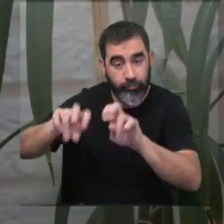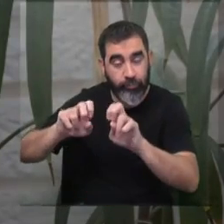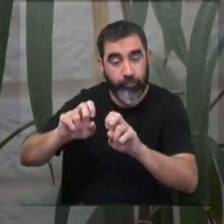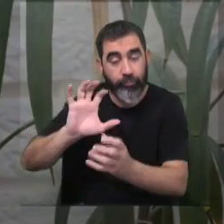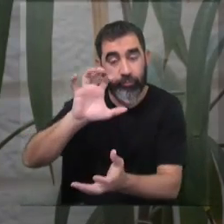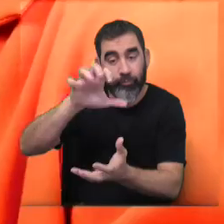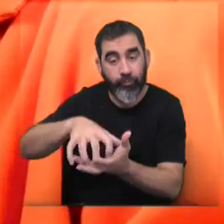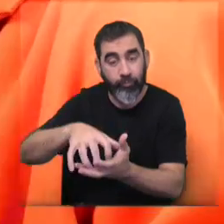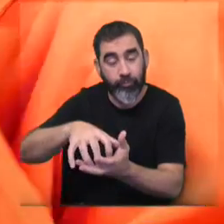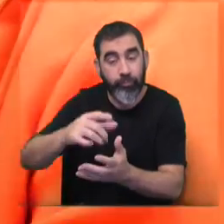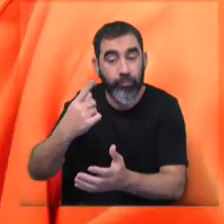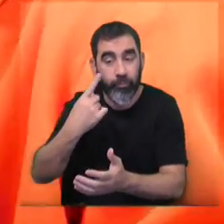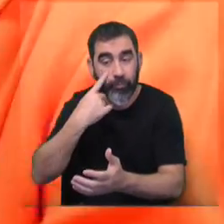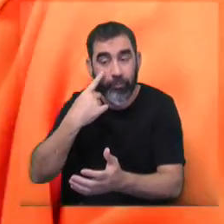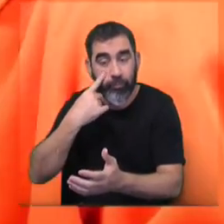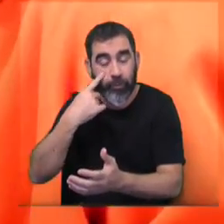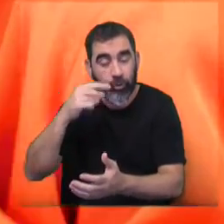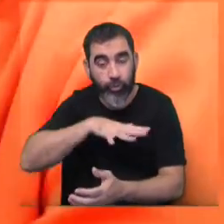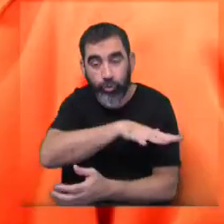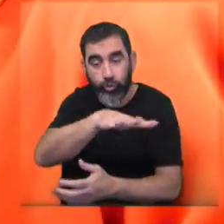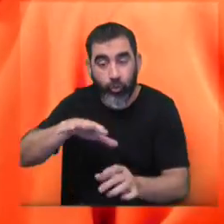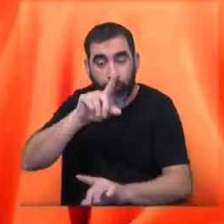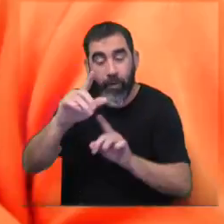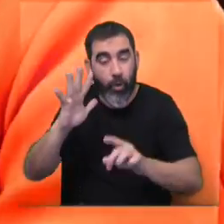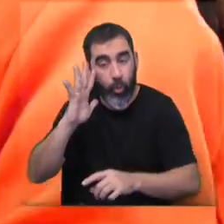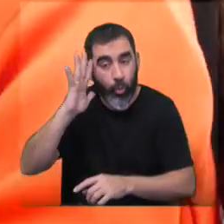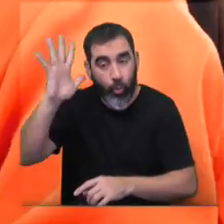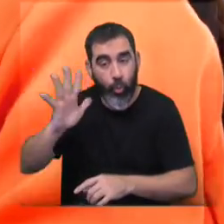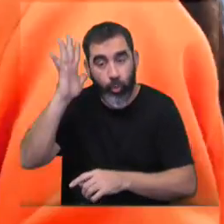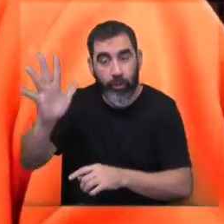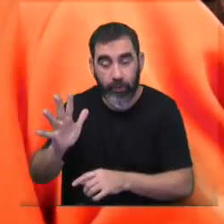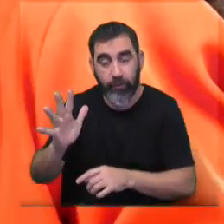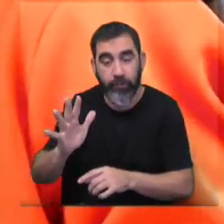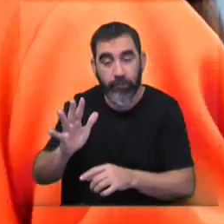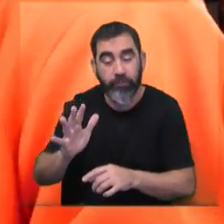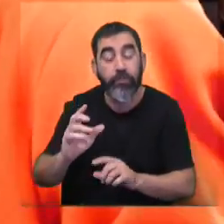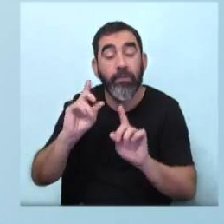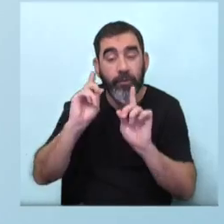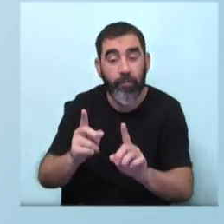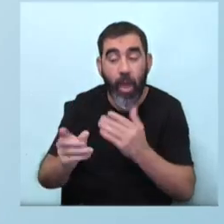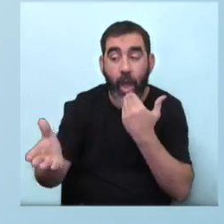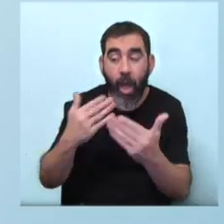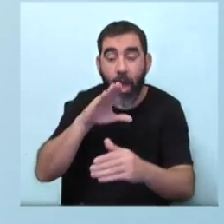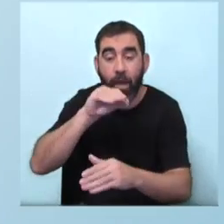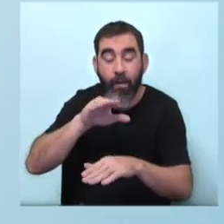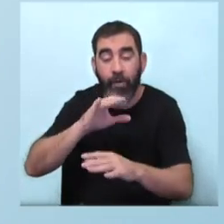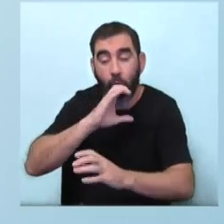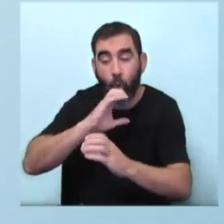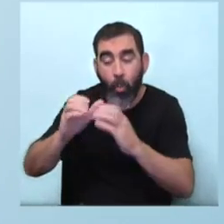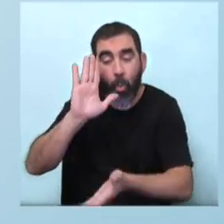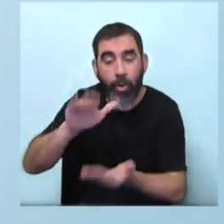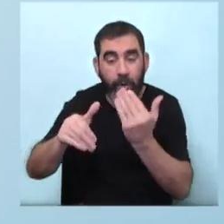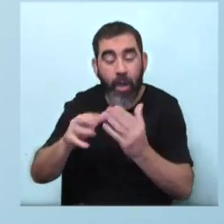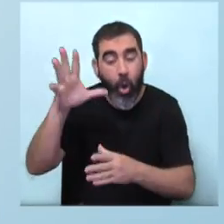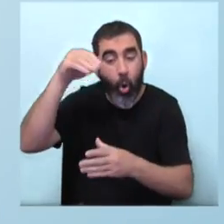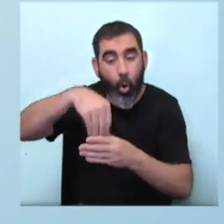de Experimentación e Innovación Social de la Facultad de Psicología y parte de la premisa de que cuando hablamos comunicamos mucho más que el